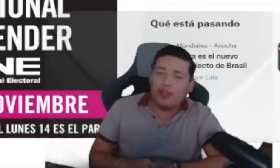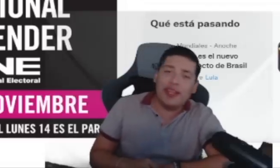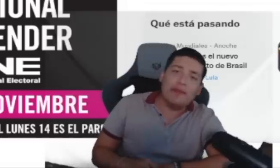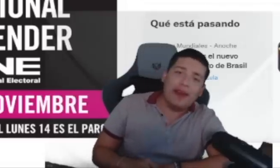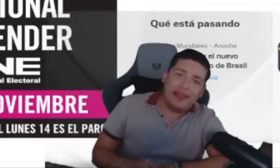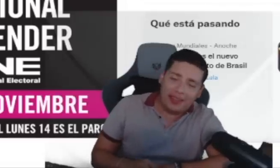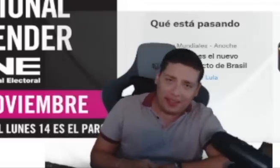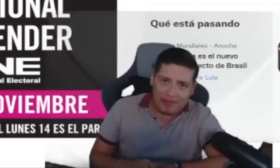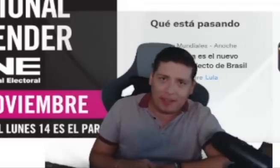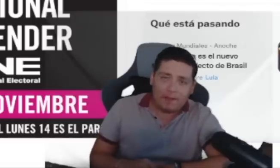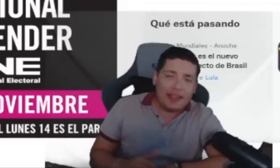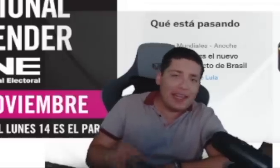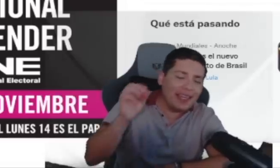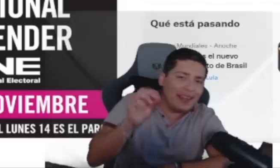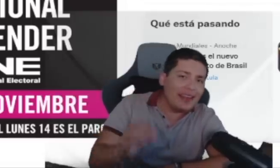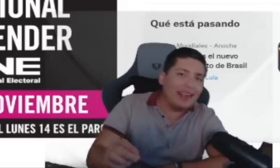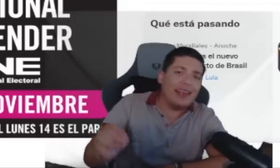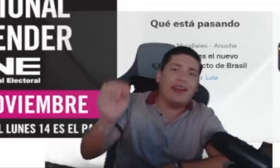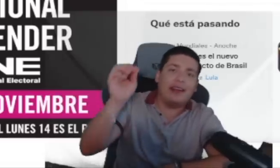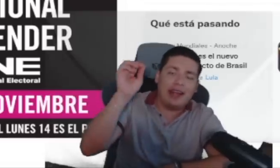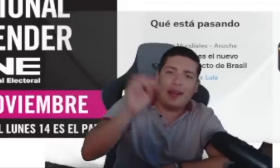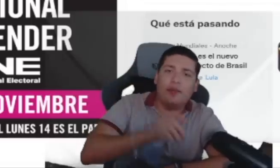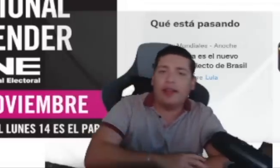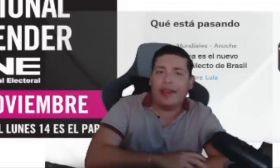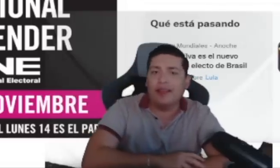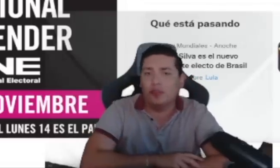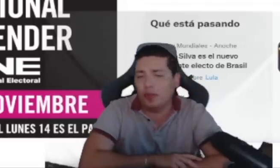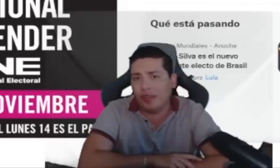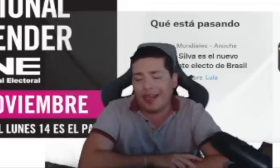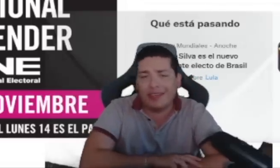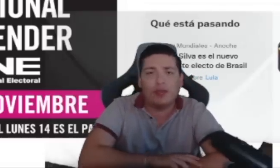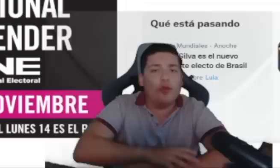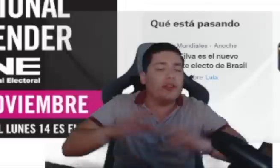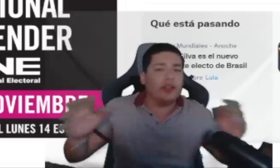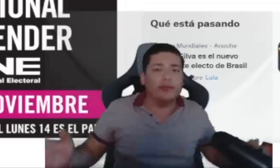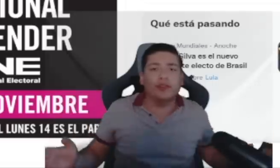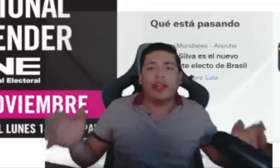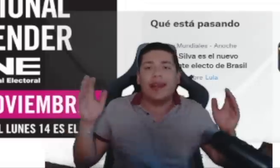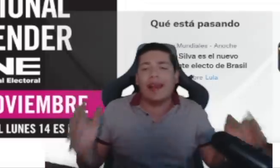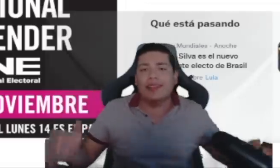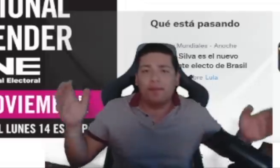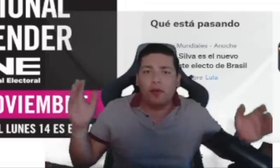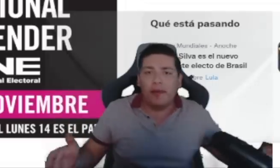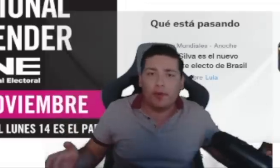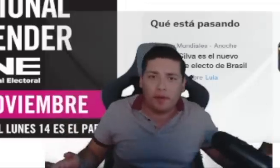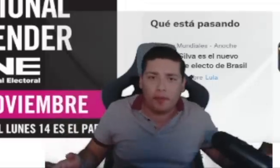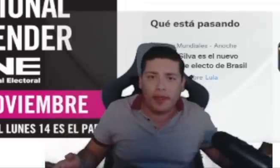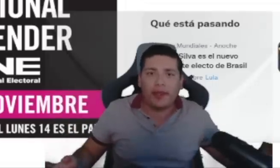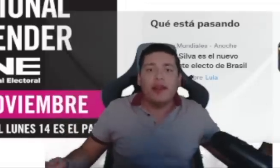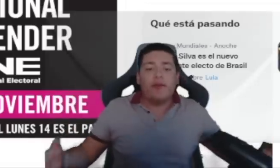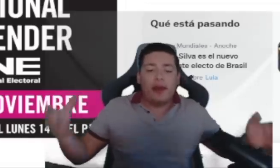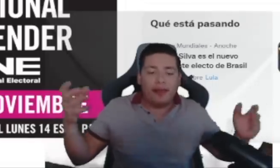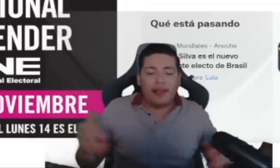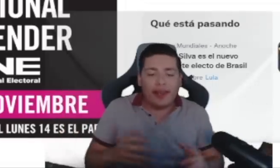no tiene madrecita santa, y cada día queda claro que esos personajes lo único que buscan es el poder por el